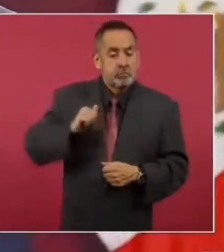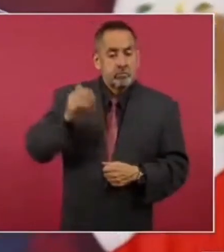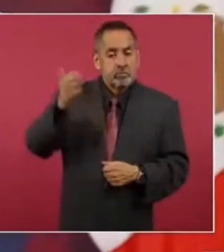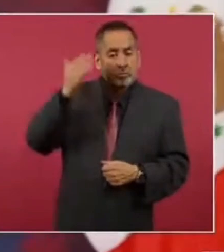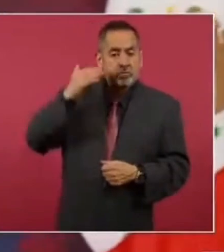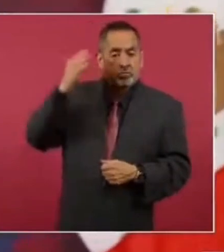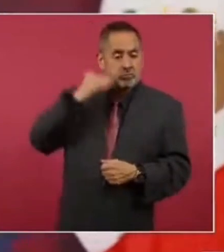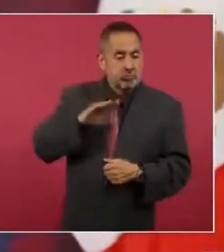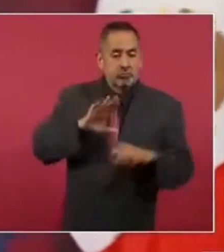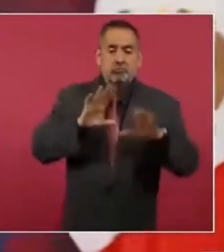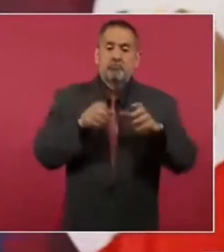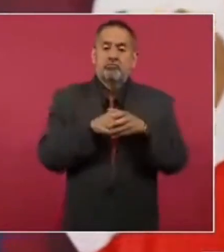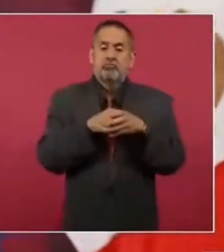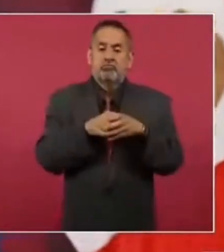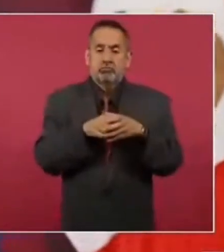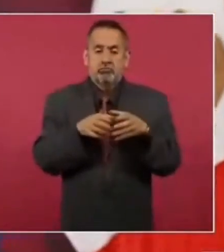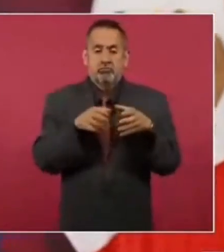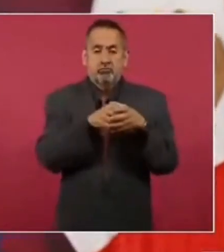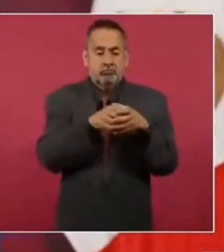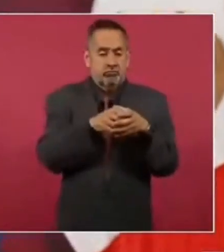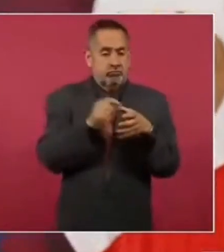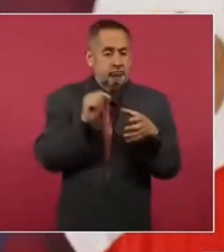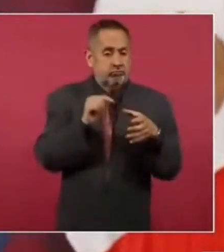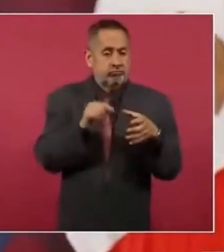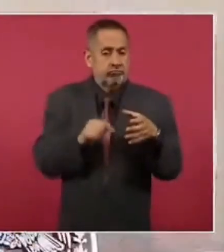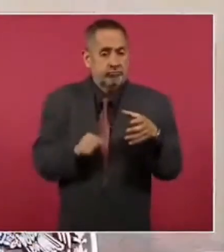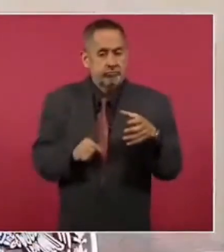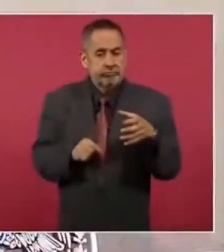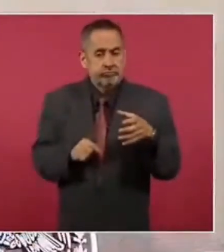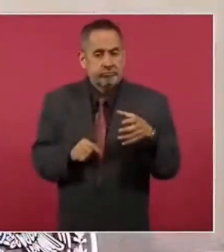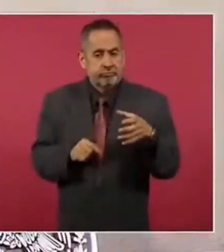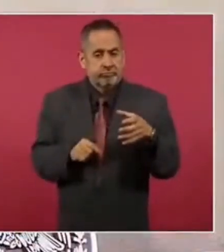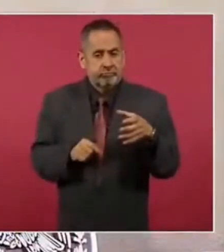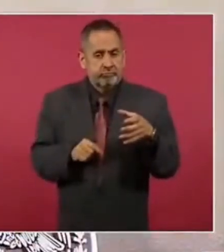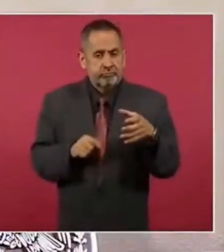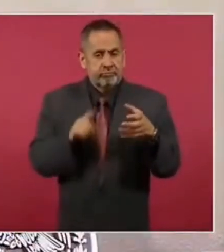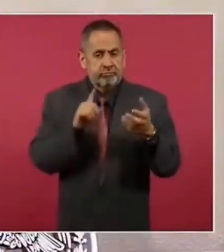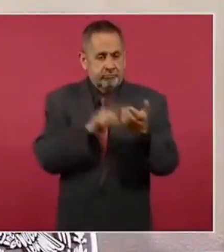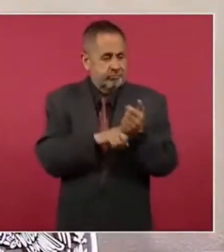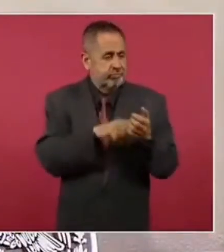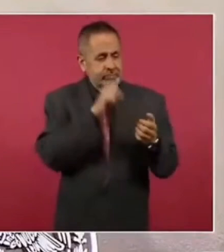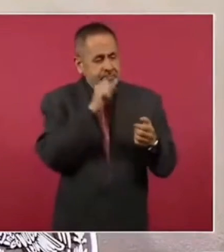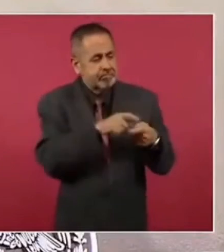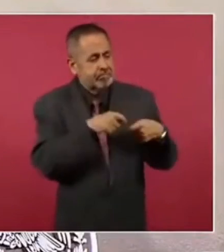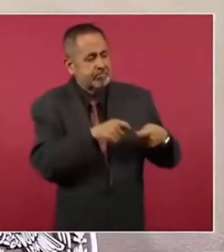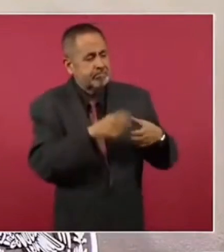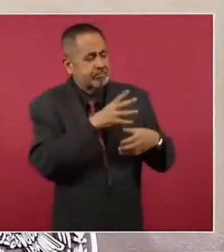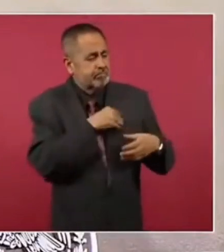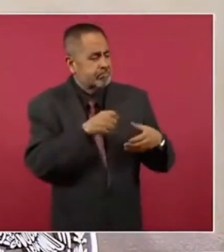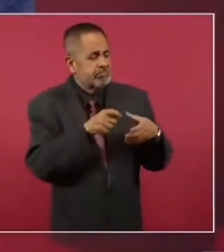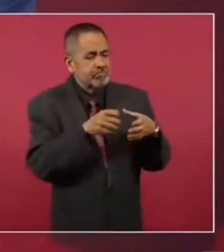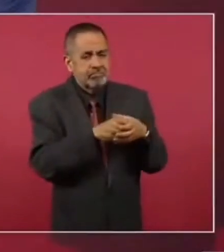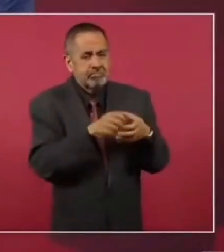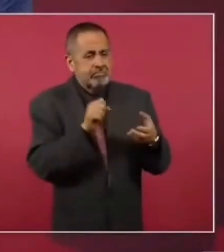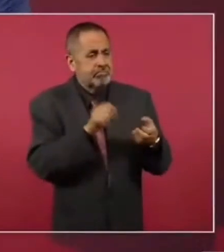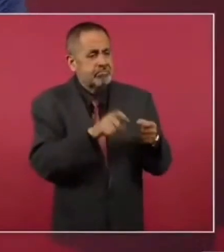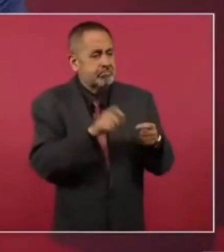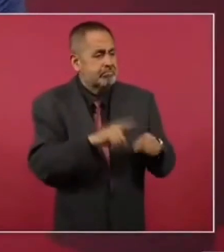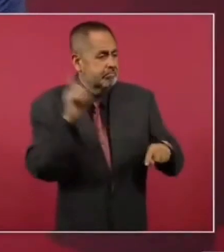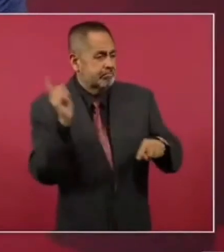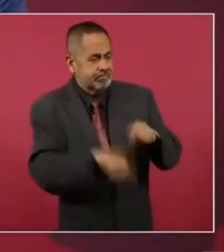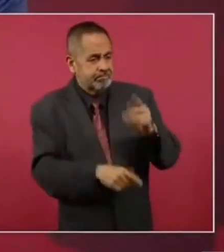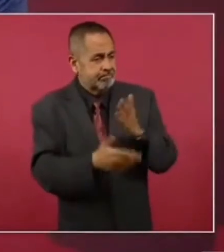los de la élite eran los hijos predilectos del régimen. No les